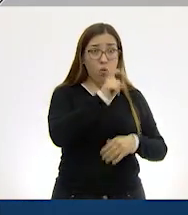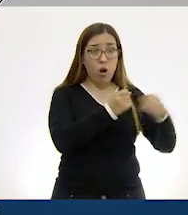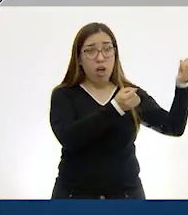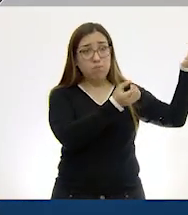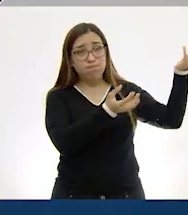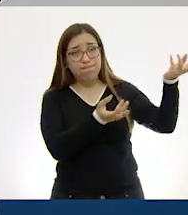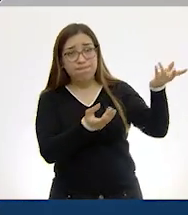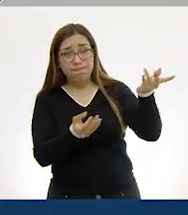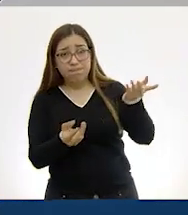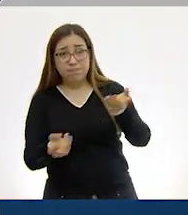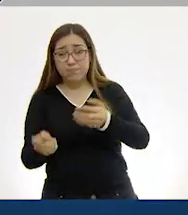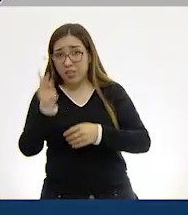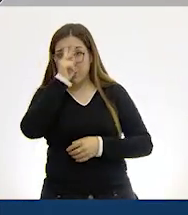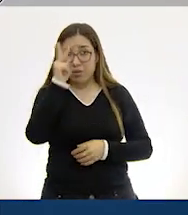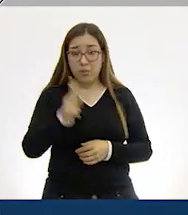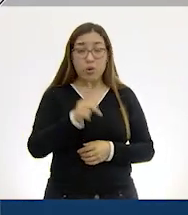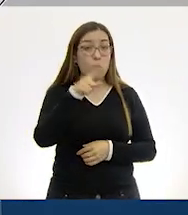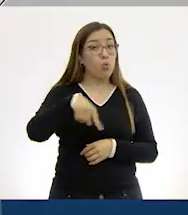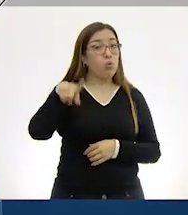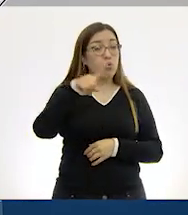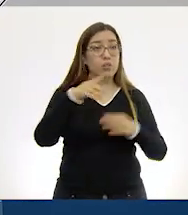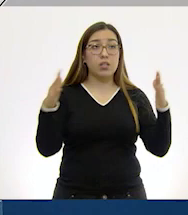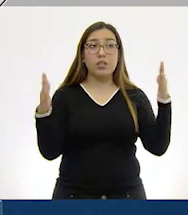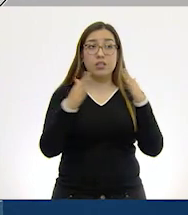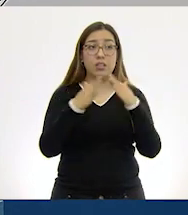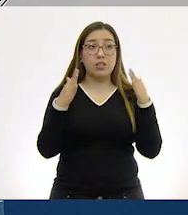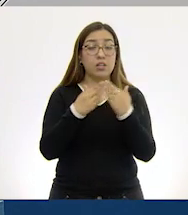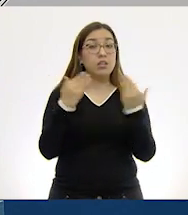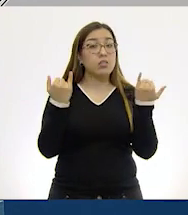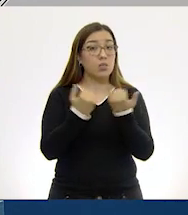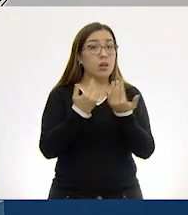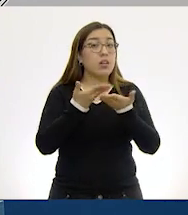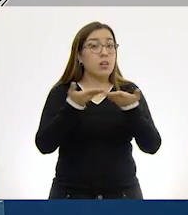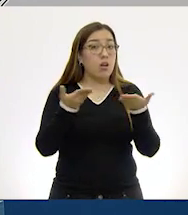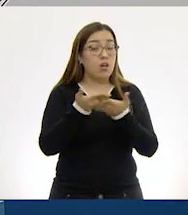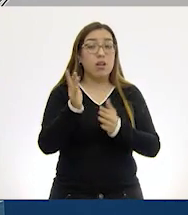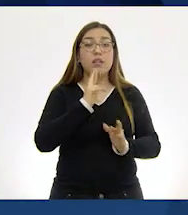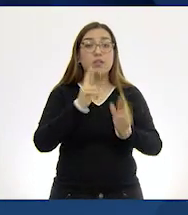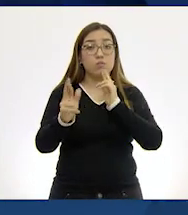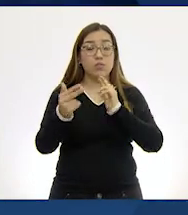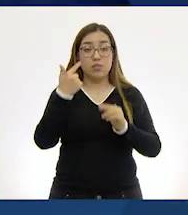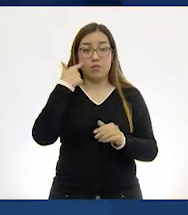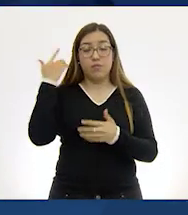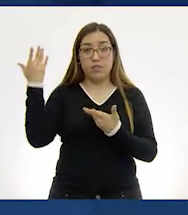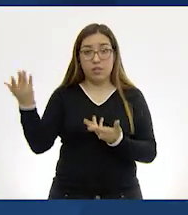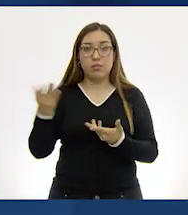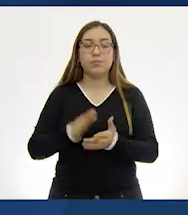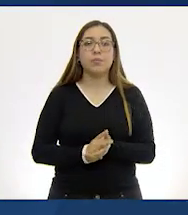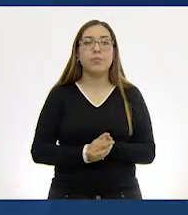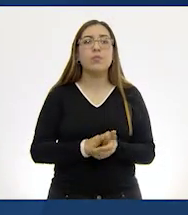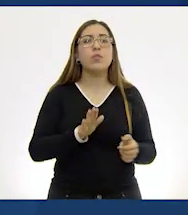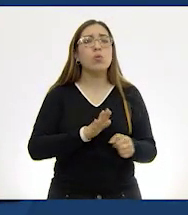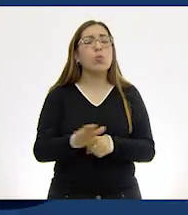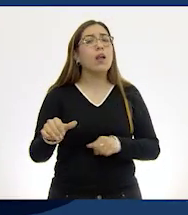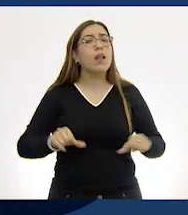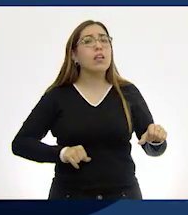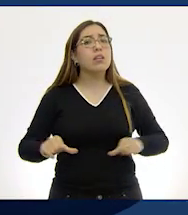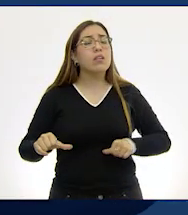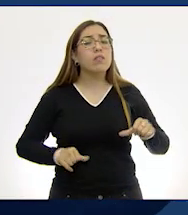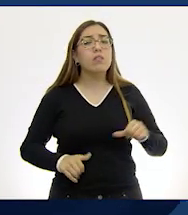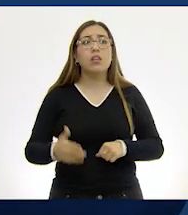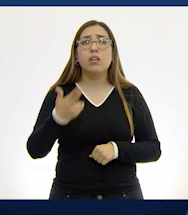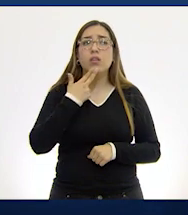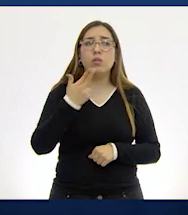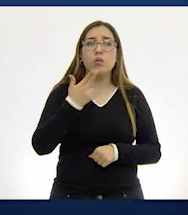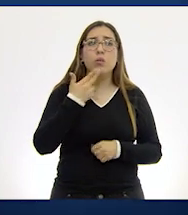Pues ahí en casa consideren la misma situación. Ajá, y contestemos estas preguntas. Ajá. Fíjense, ¿en qué actividades se utilizaron recursos? No